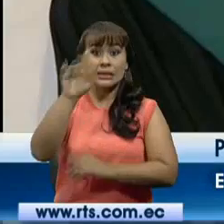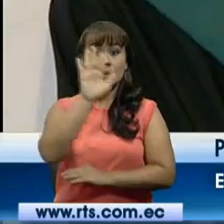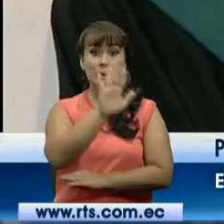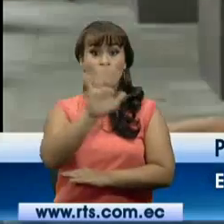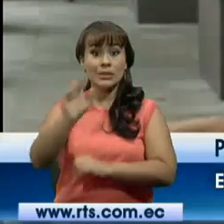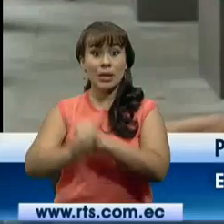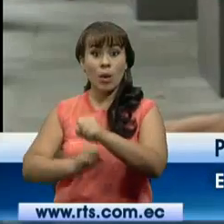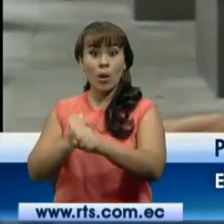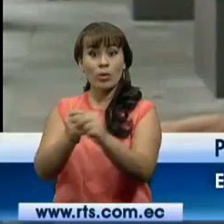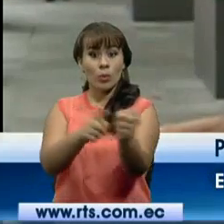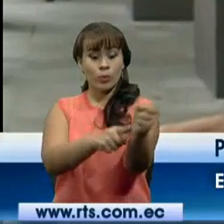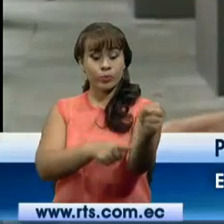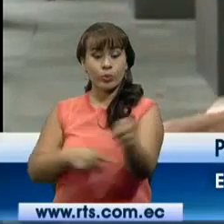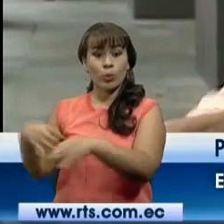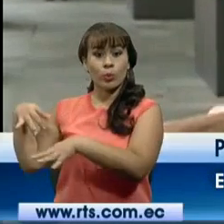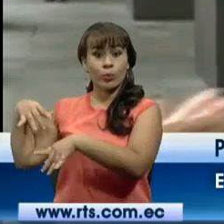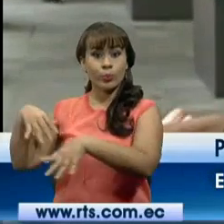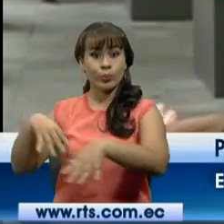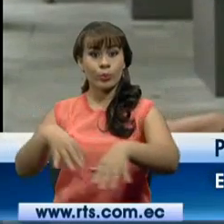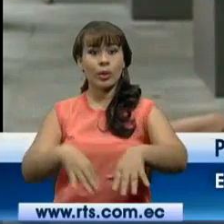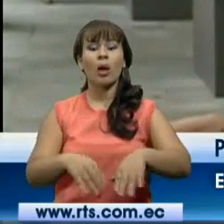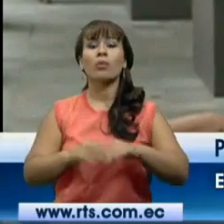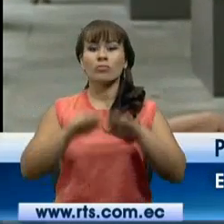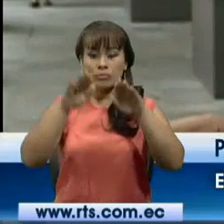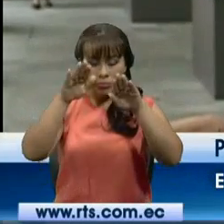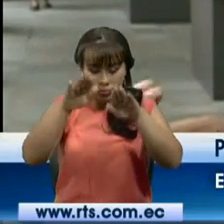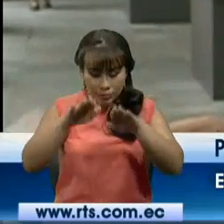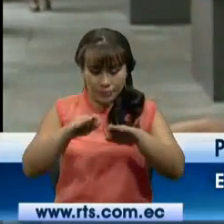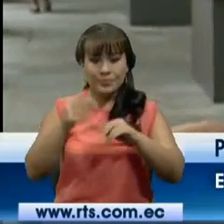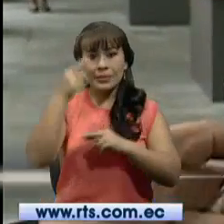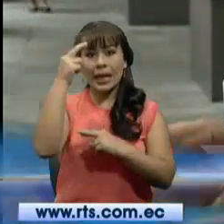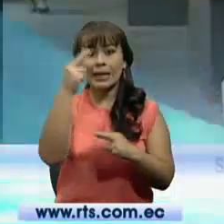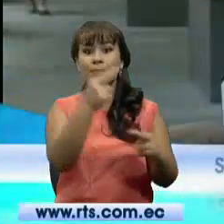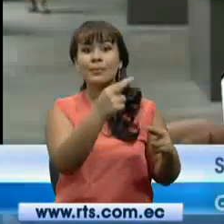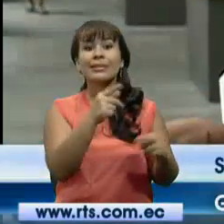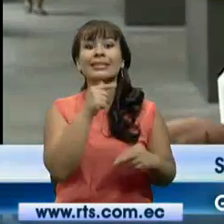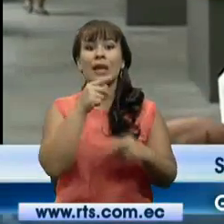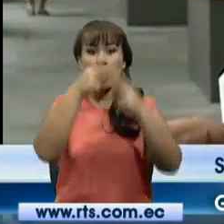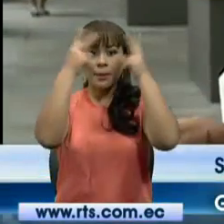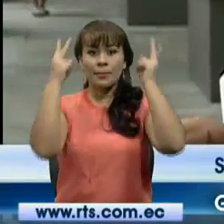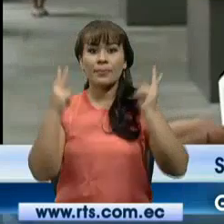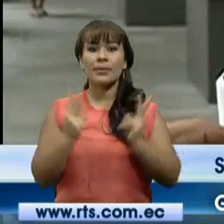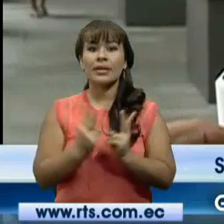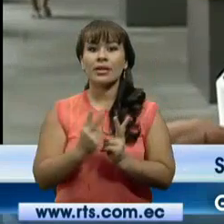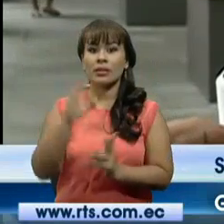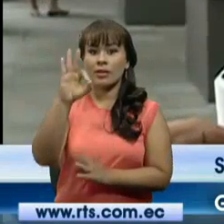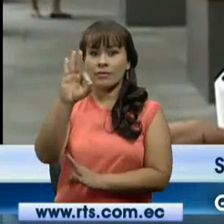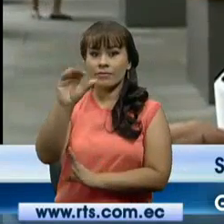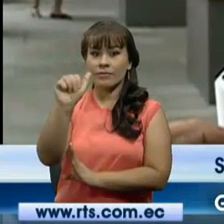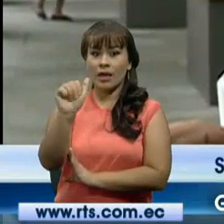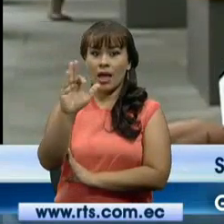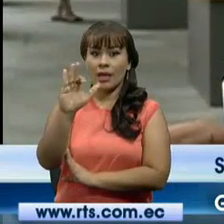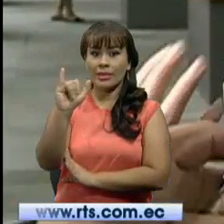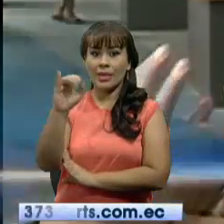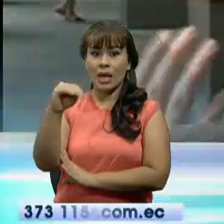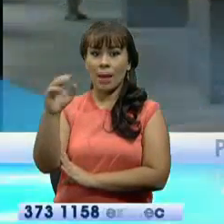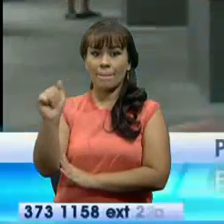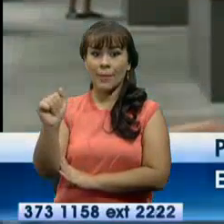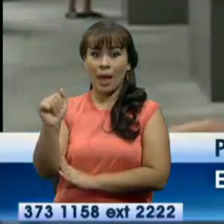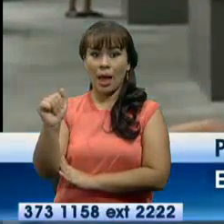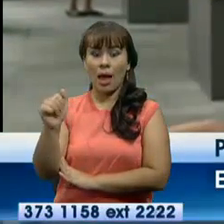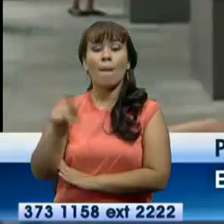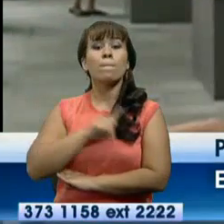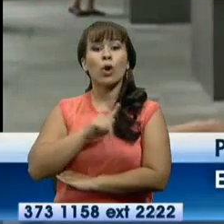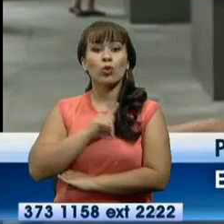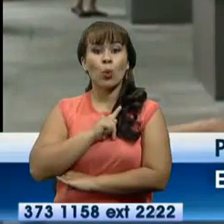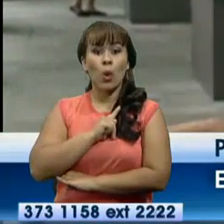años. Se quería hacer un culto en homenaje a la Virgen de Fátima, pero luego se hizo, bueno, el padre Agustín